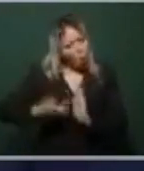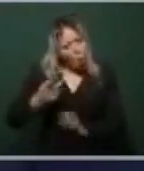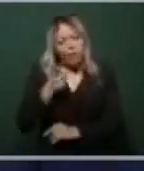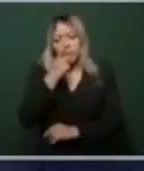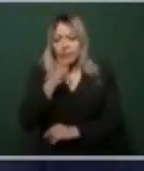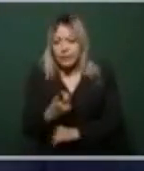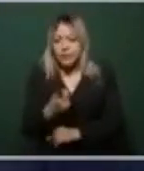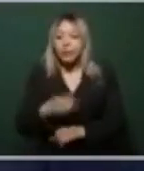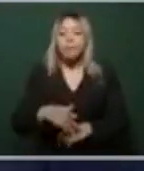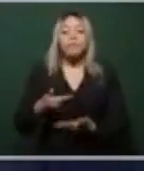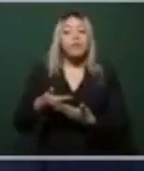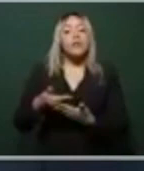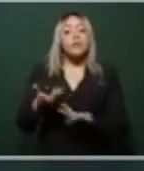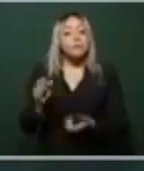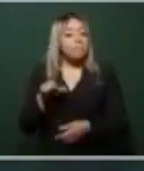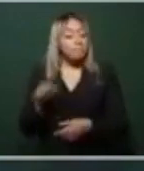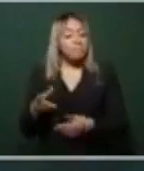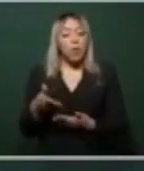Se disponía